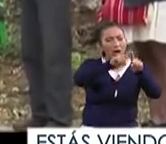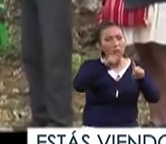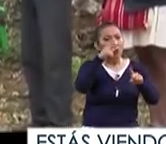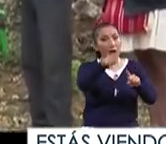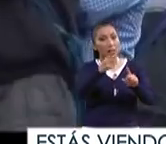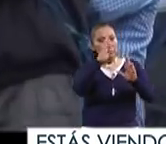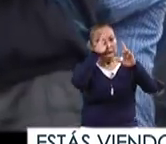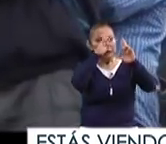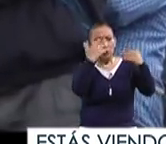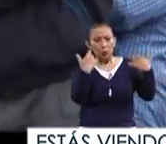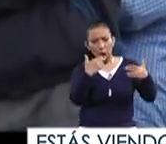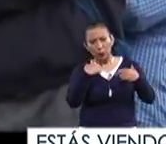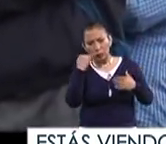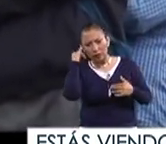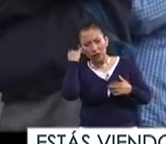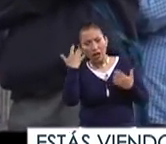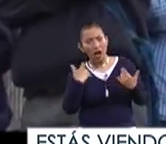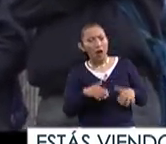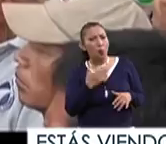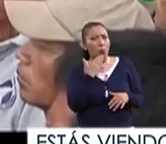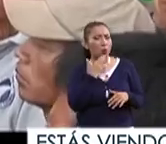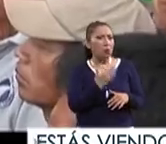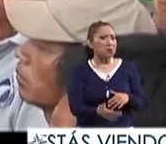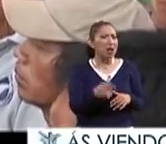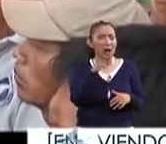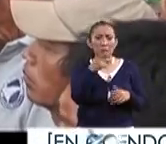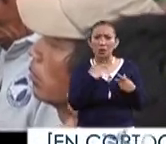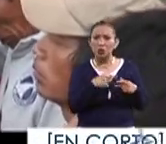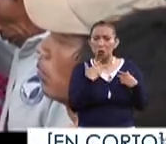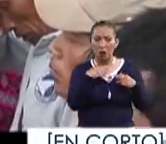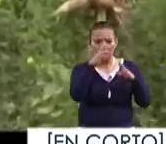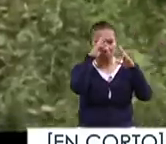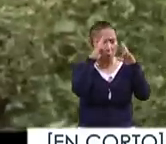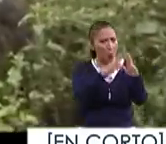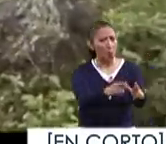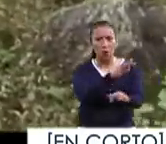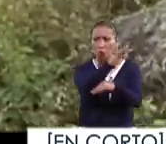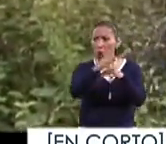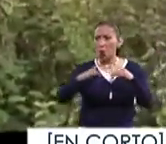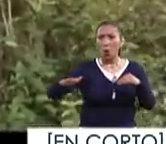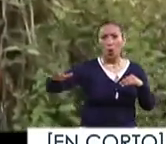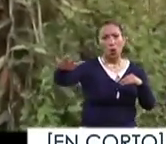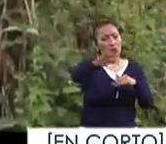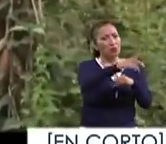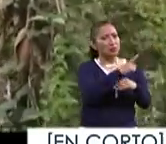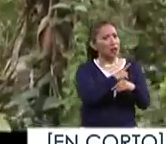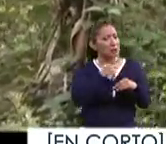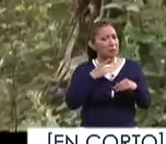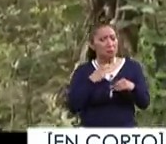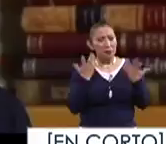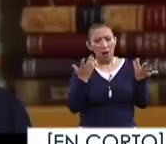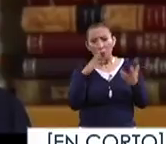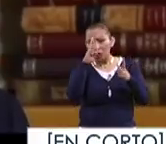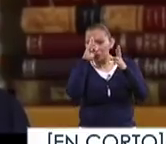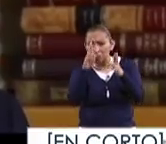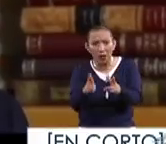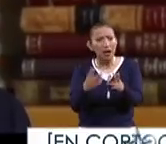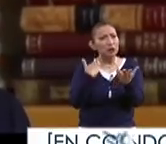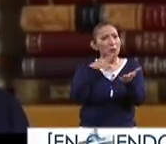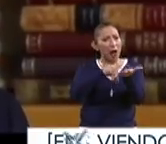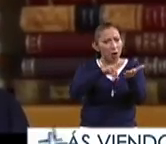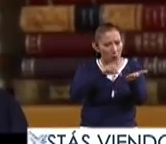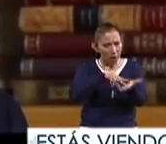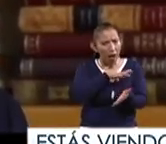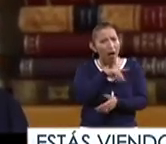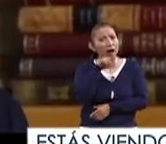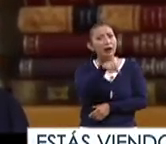dignidad de lo que es ser un indígena. Son hombres dignos, son hombres como todos, que debemos tener, tienen respetos y tienen